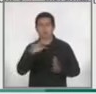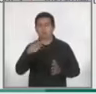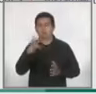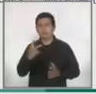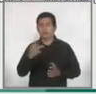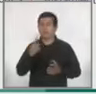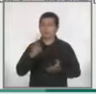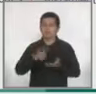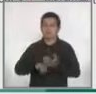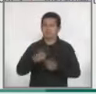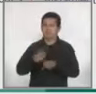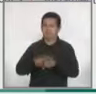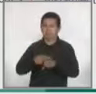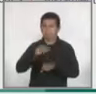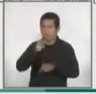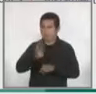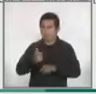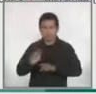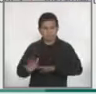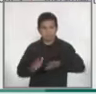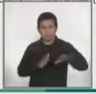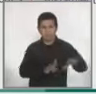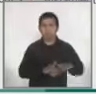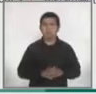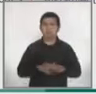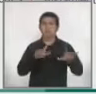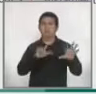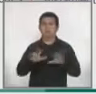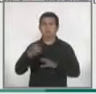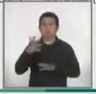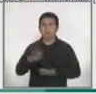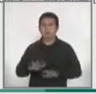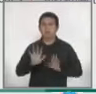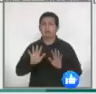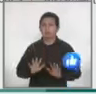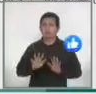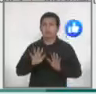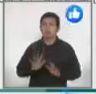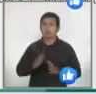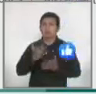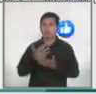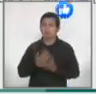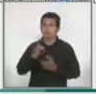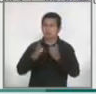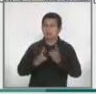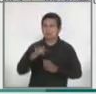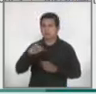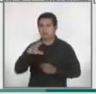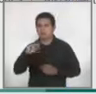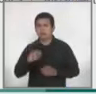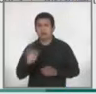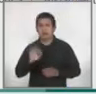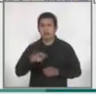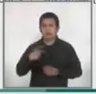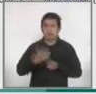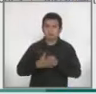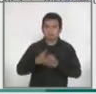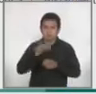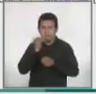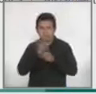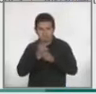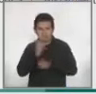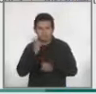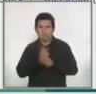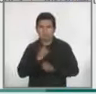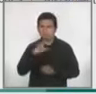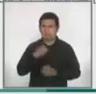6,392 están con reporte negativo, 710 como casos sospechosos pendientes para el diagnóstico